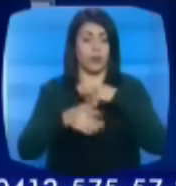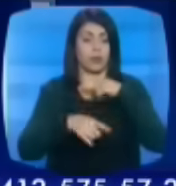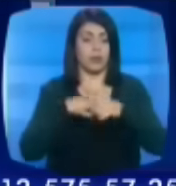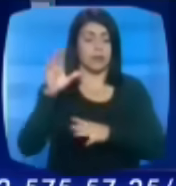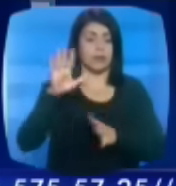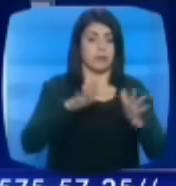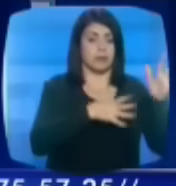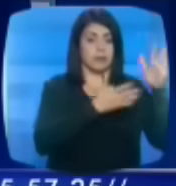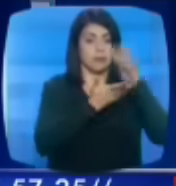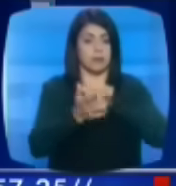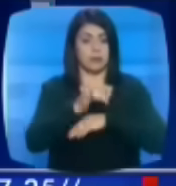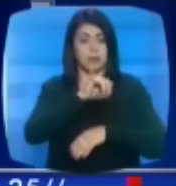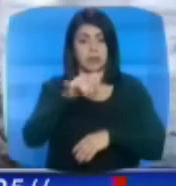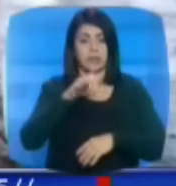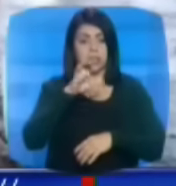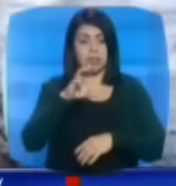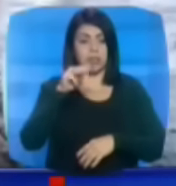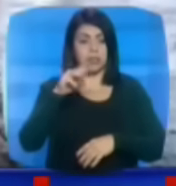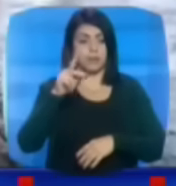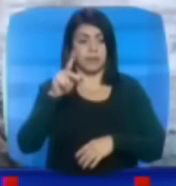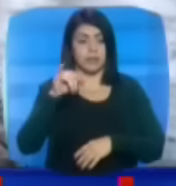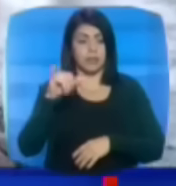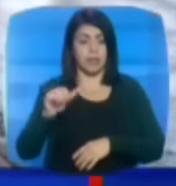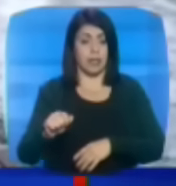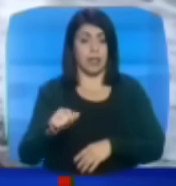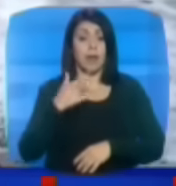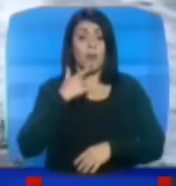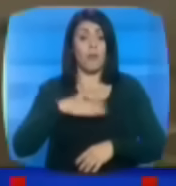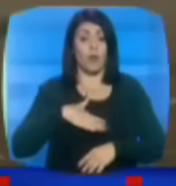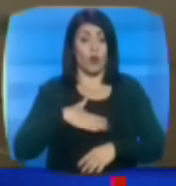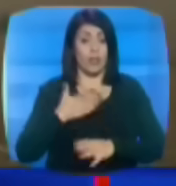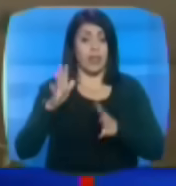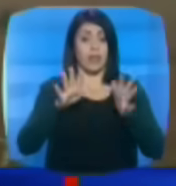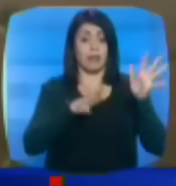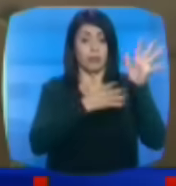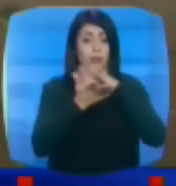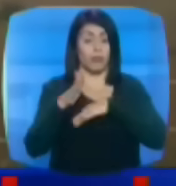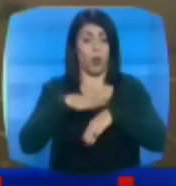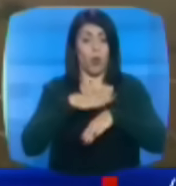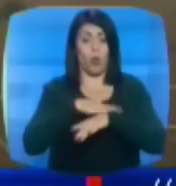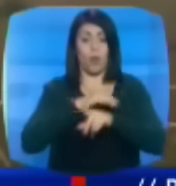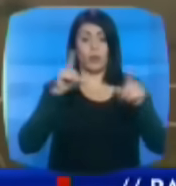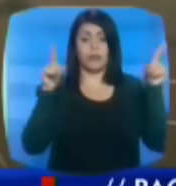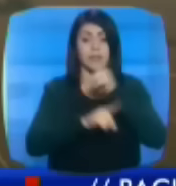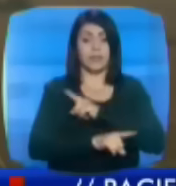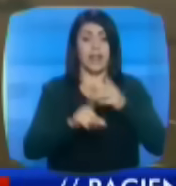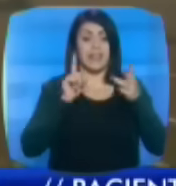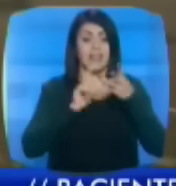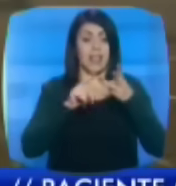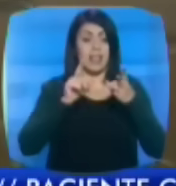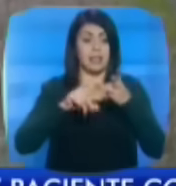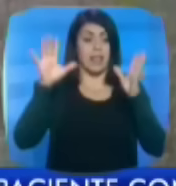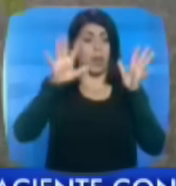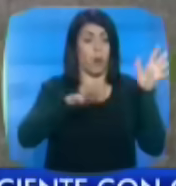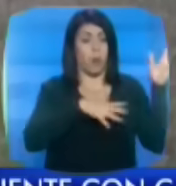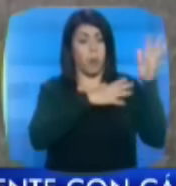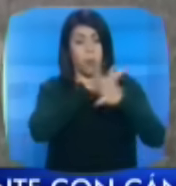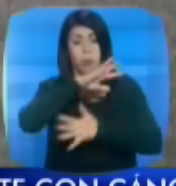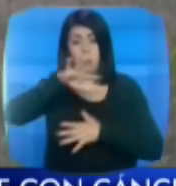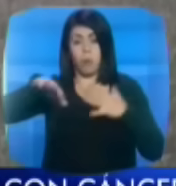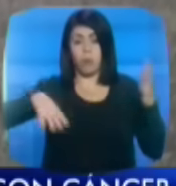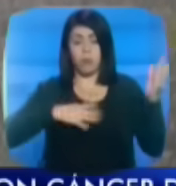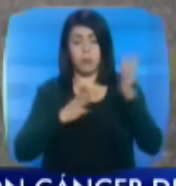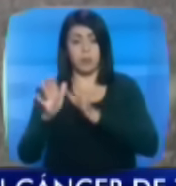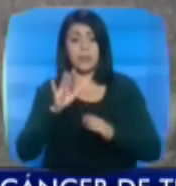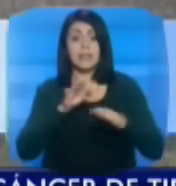del tifón Jinsim. El fenómeno natural podría tocar tierra este jueves, convirtiéndose en la tercera tormenta ciclónica en